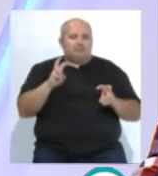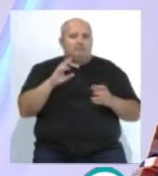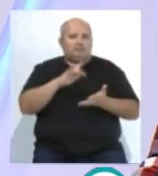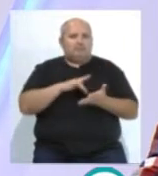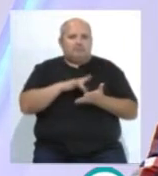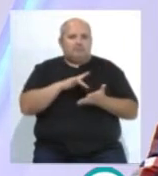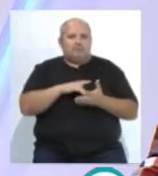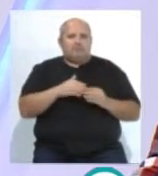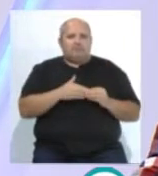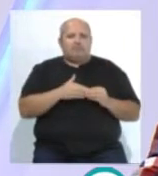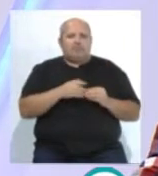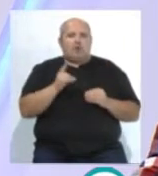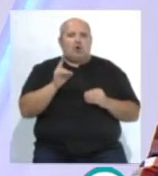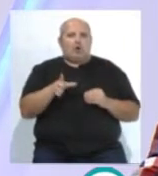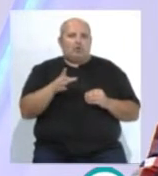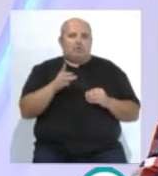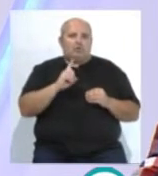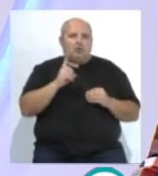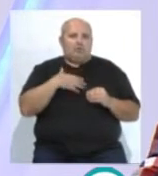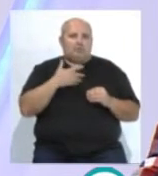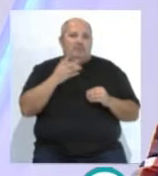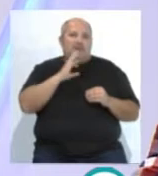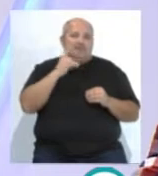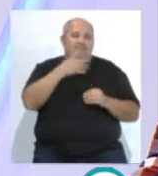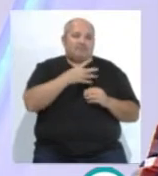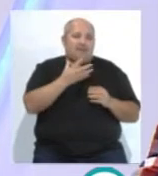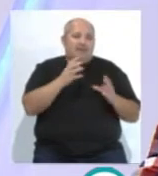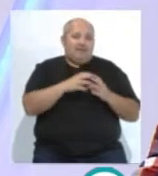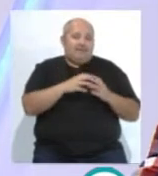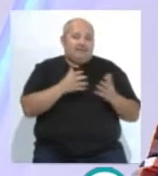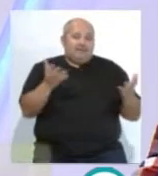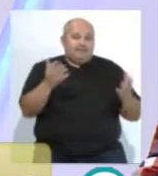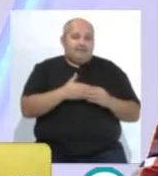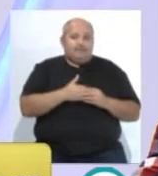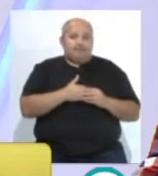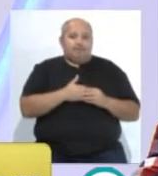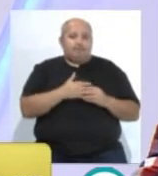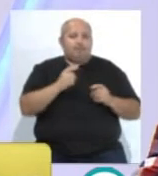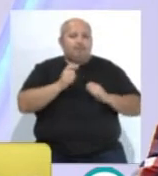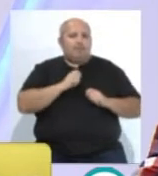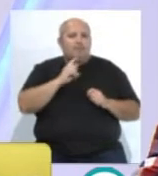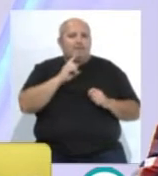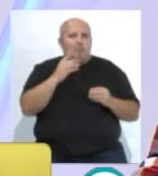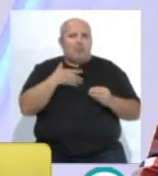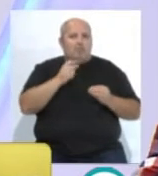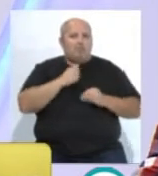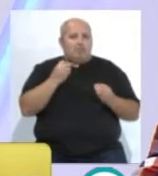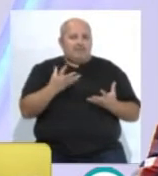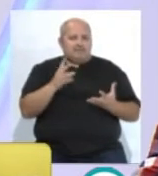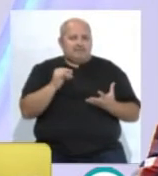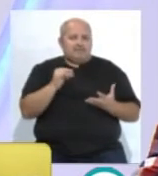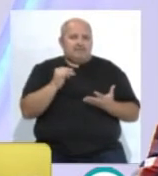marcado por el gol que no debió subir al marcador del Granada. Eso sí, yo creo que incluso nos pudo venir hasta bien el gol, aunque